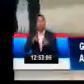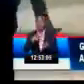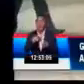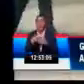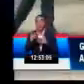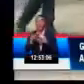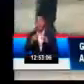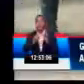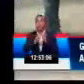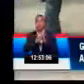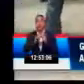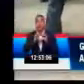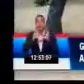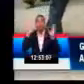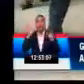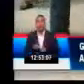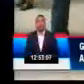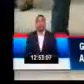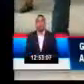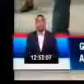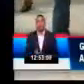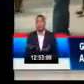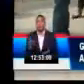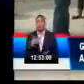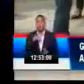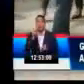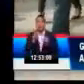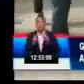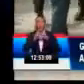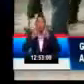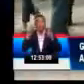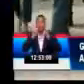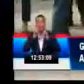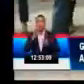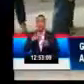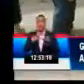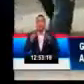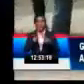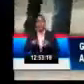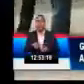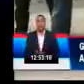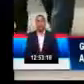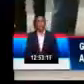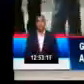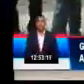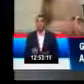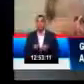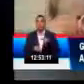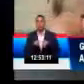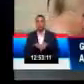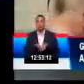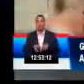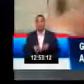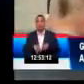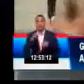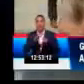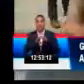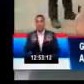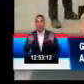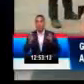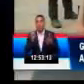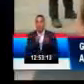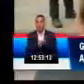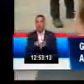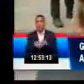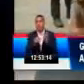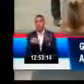frente a la Contraloría General del Estado y donde los manifestantes incluso se sacaron parte de la infraestructura, barandas,